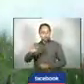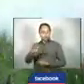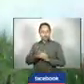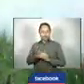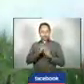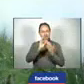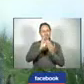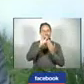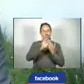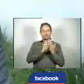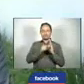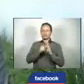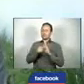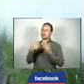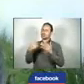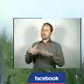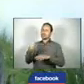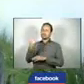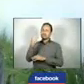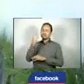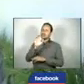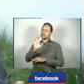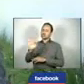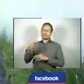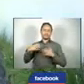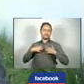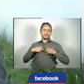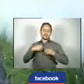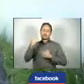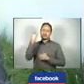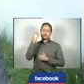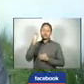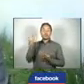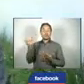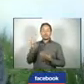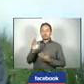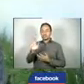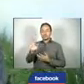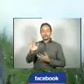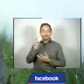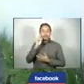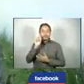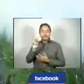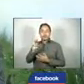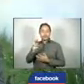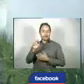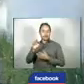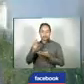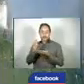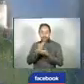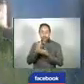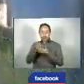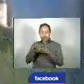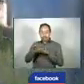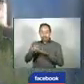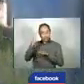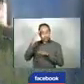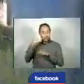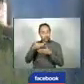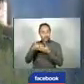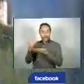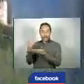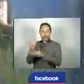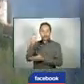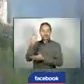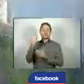tipo de programas ha sido más que significativo en sus vidas, pues les ha permitido haber cumplido un paso más académico para su hija, pero